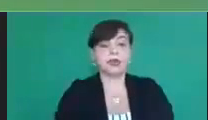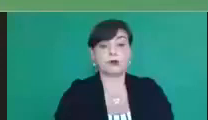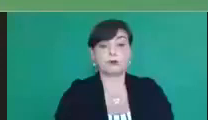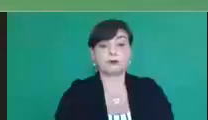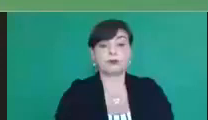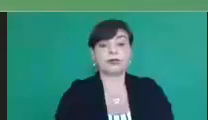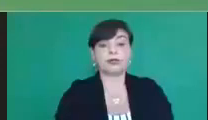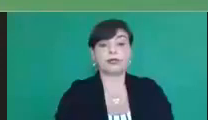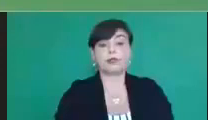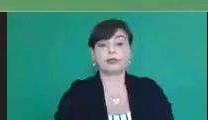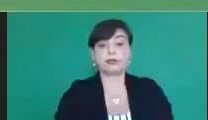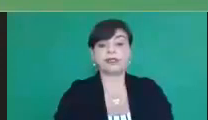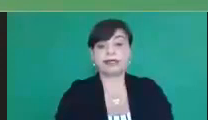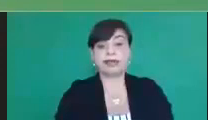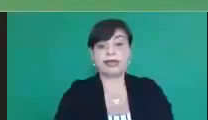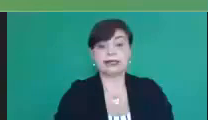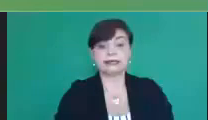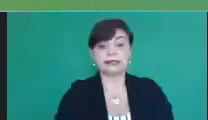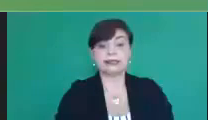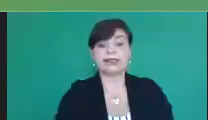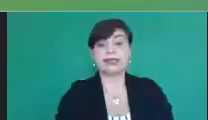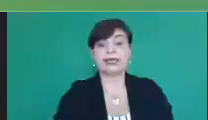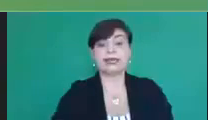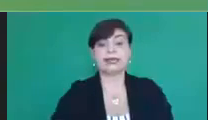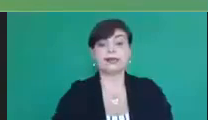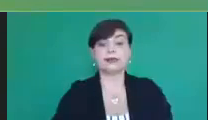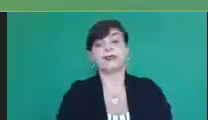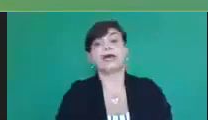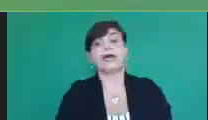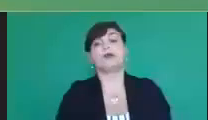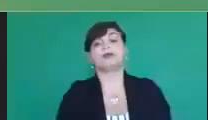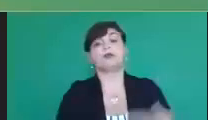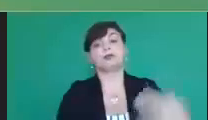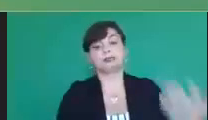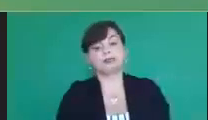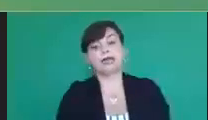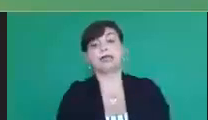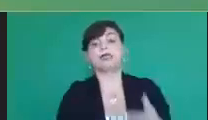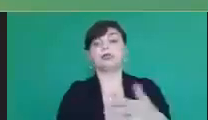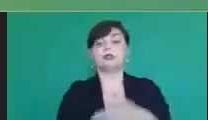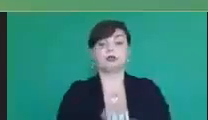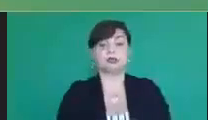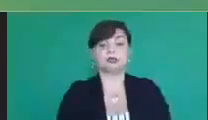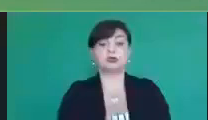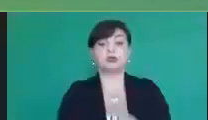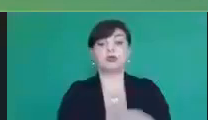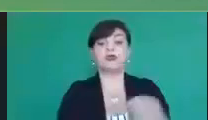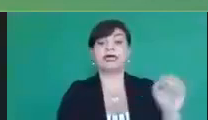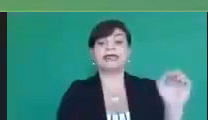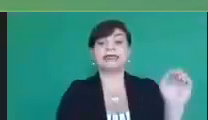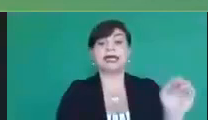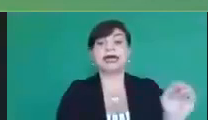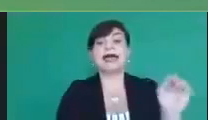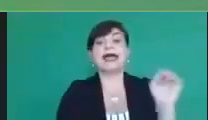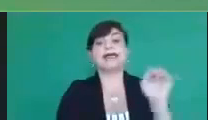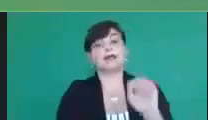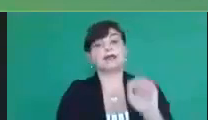Luego venían los porcentajes de resultados potenciales o sospechosos de